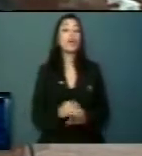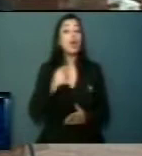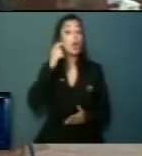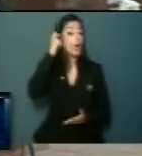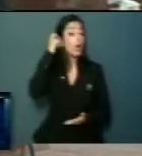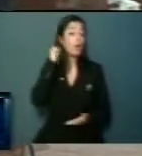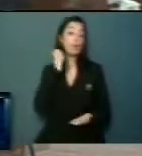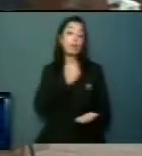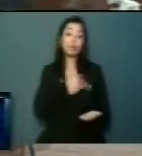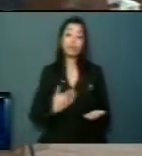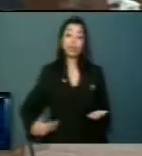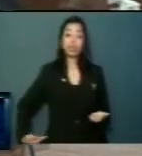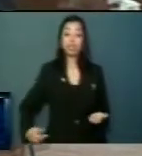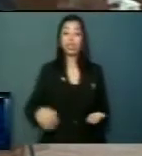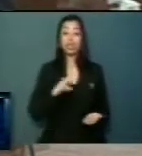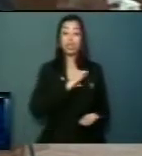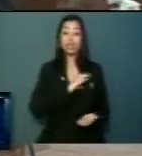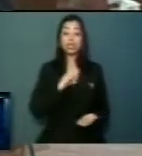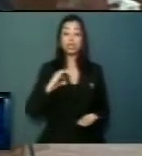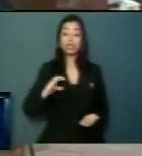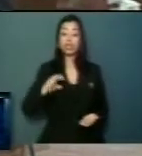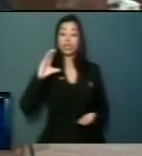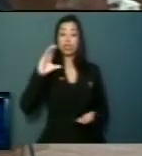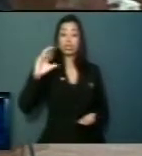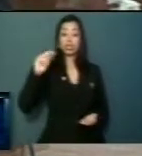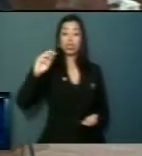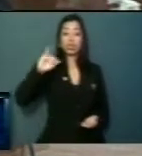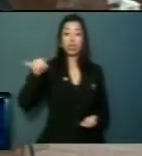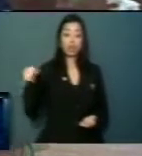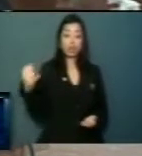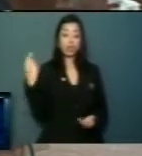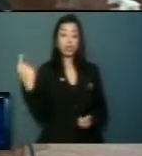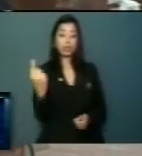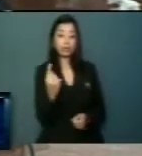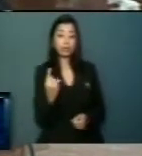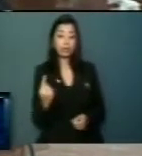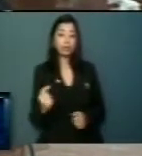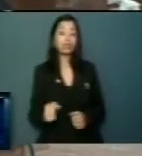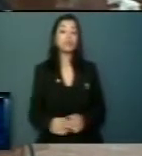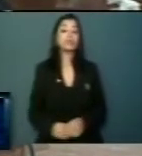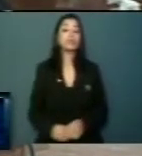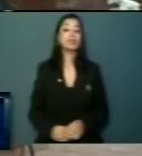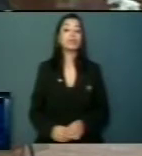del Consejo Nacional de la Judicatura, don Tito Celada y señores concejales,